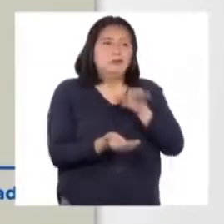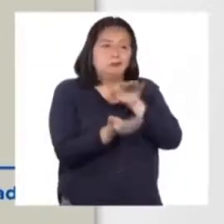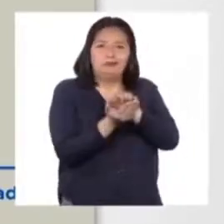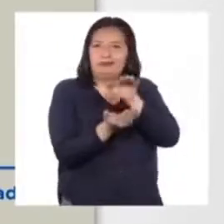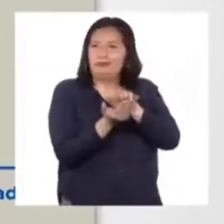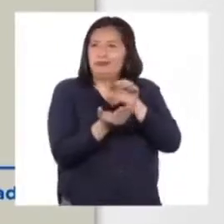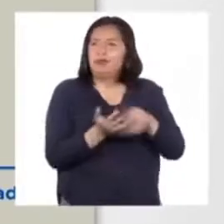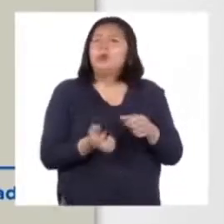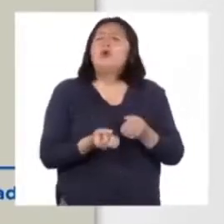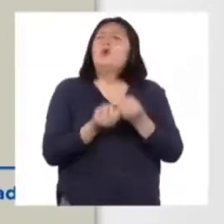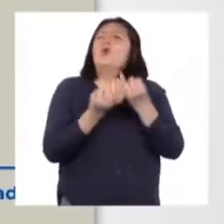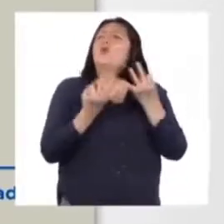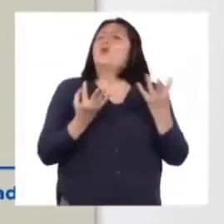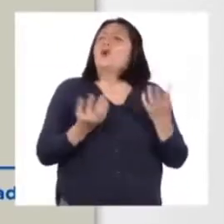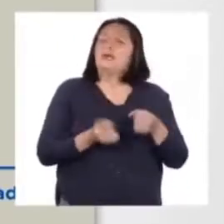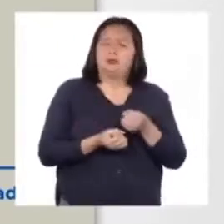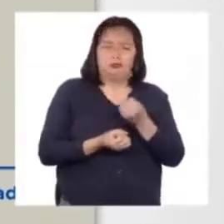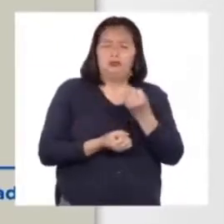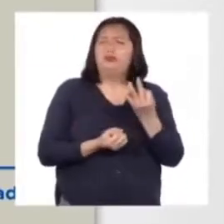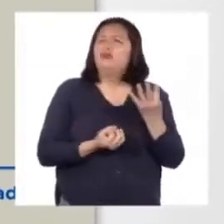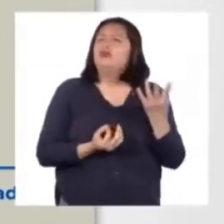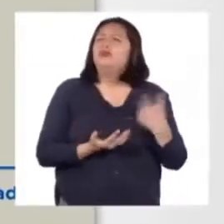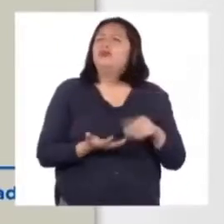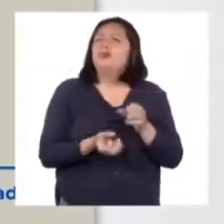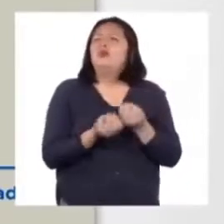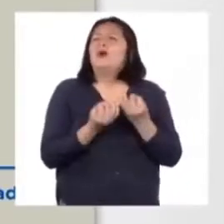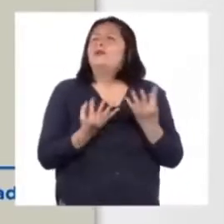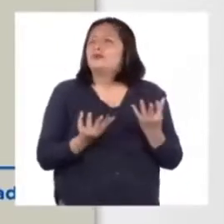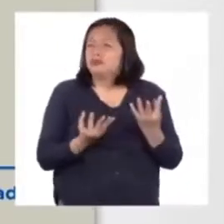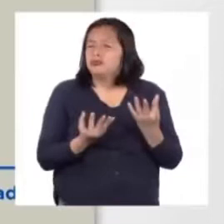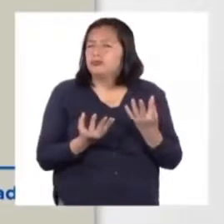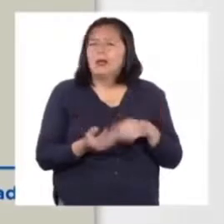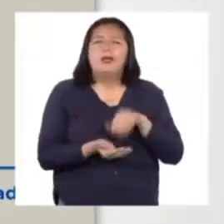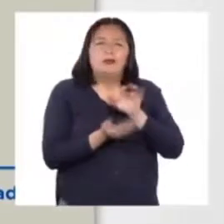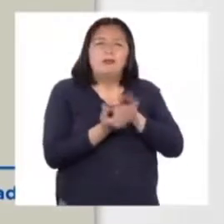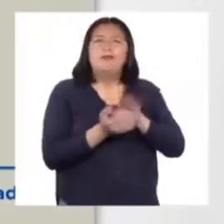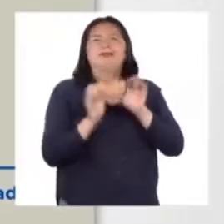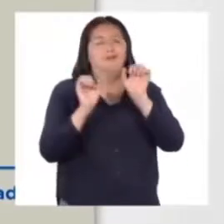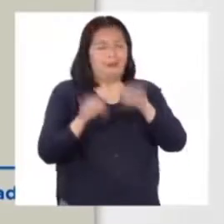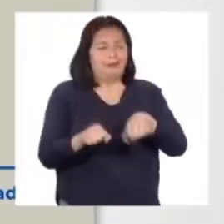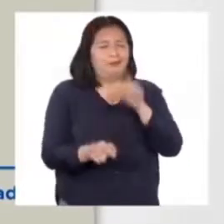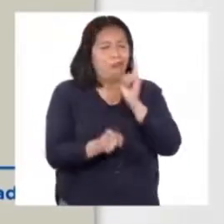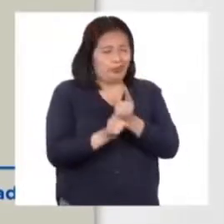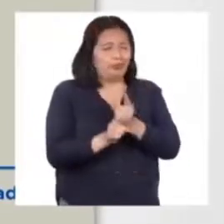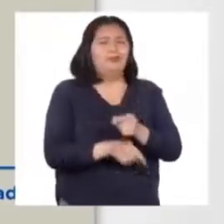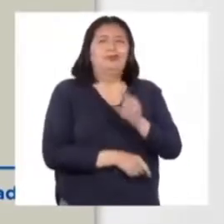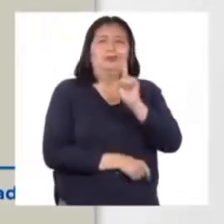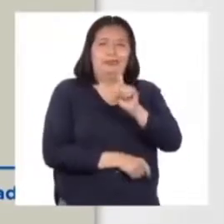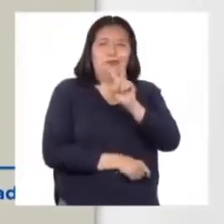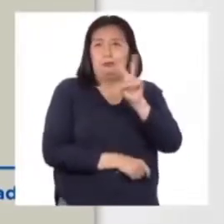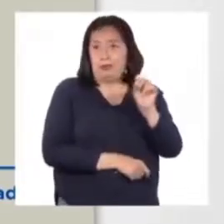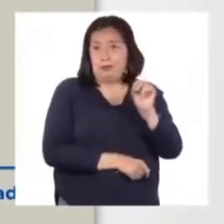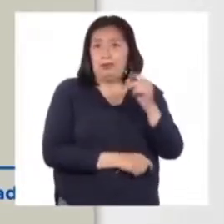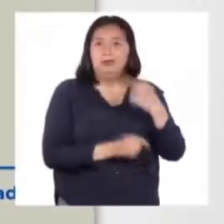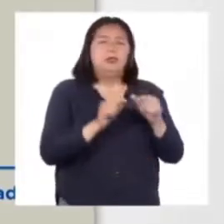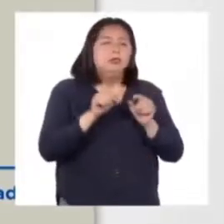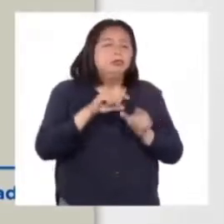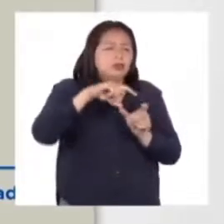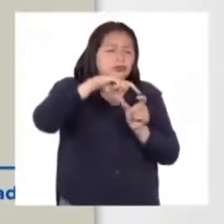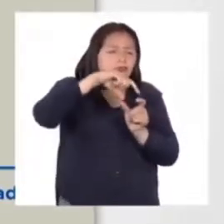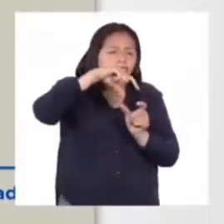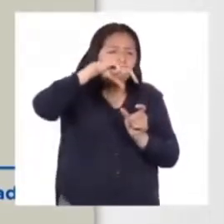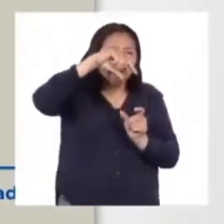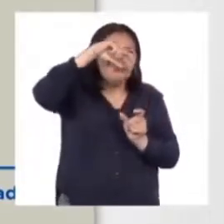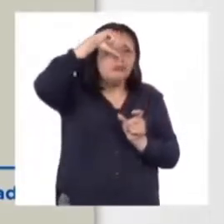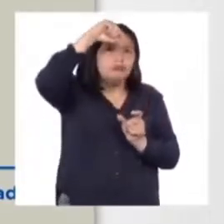anfibios. ¿Cuál es el número de especies en la clase anfibios? Así es 120. Por lo tanto, dibujaremos